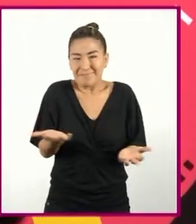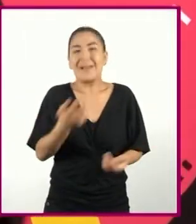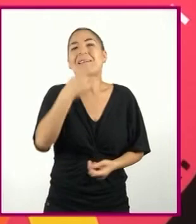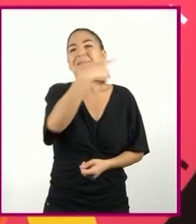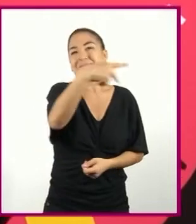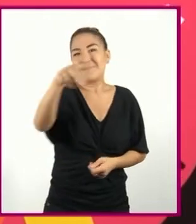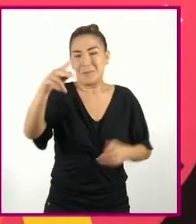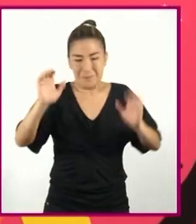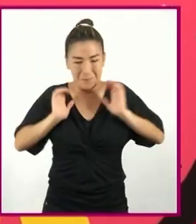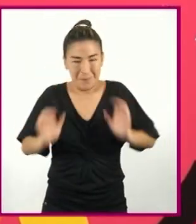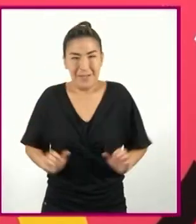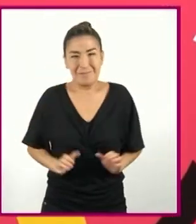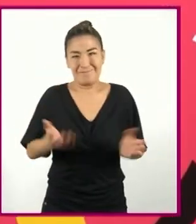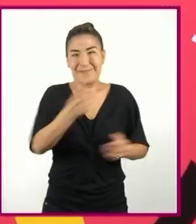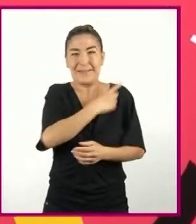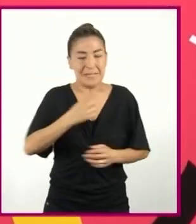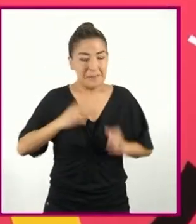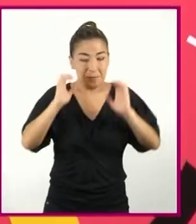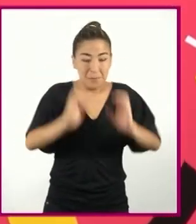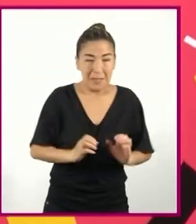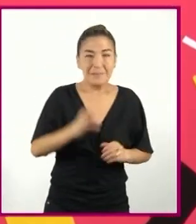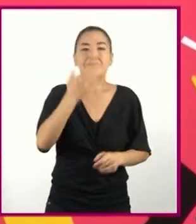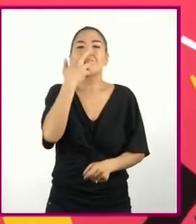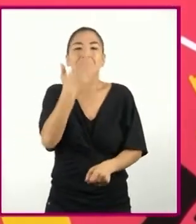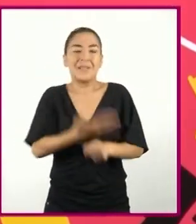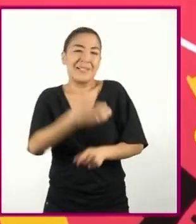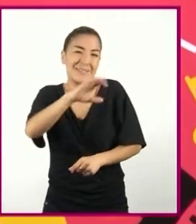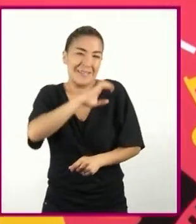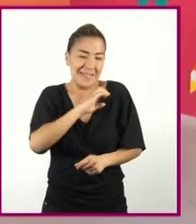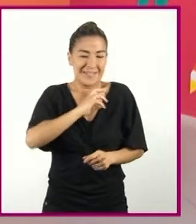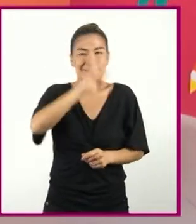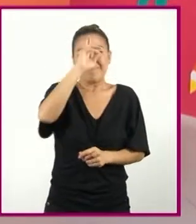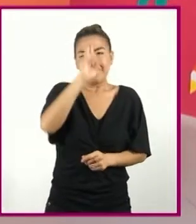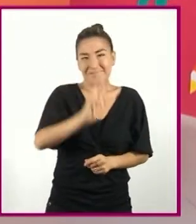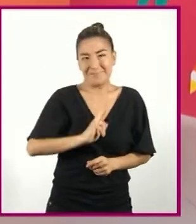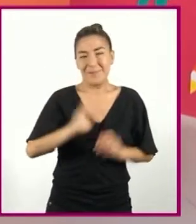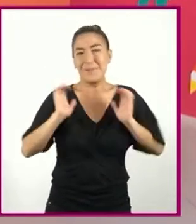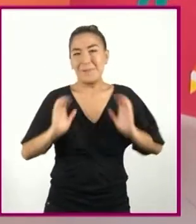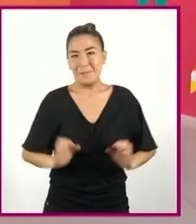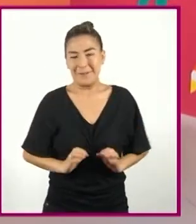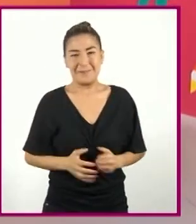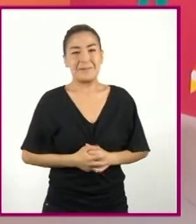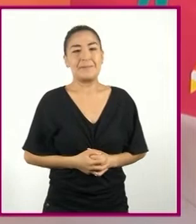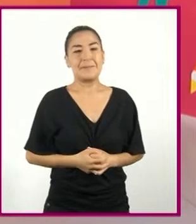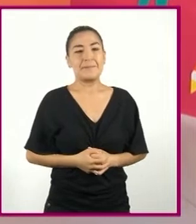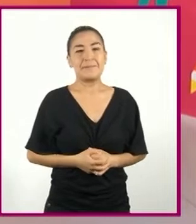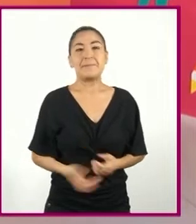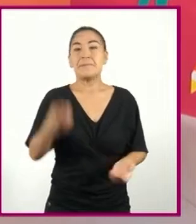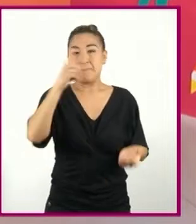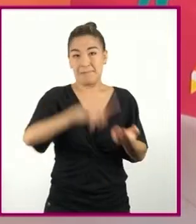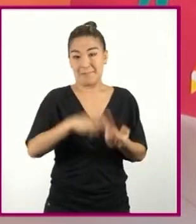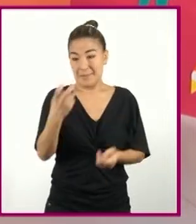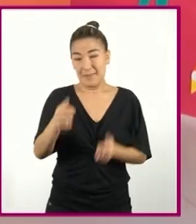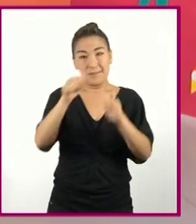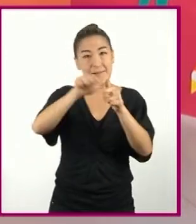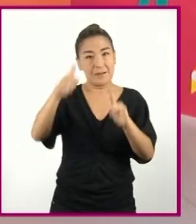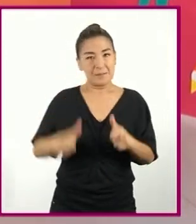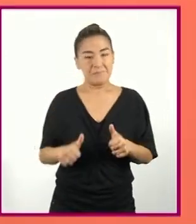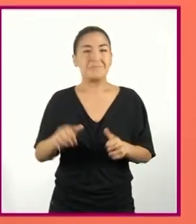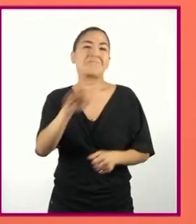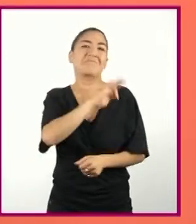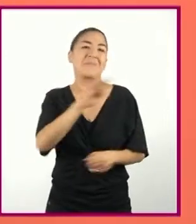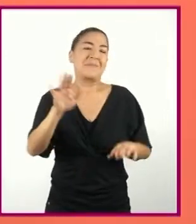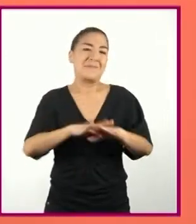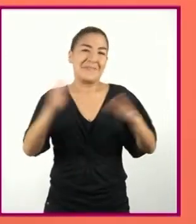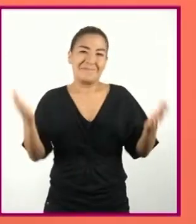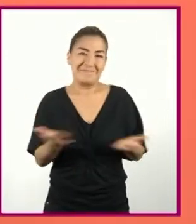ustedes. Hay que apreciarlo, cuidarlo y respetarlo. Y a través del arte podemos